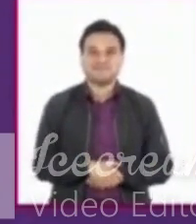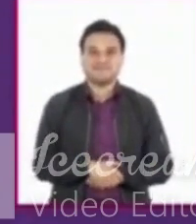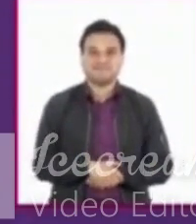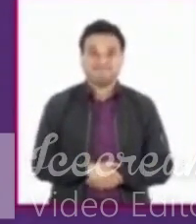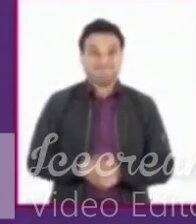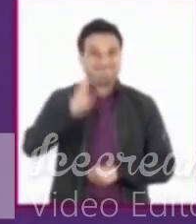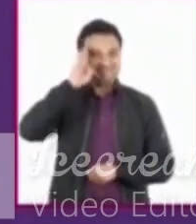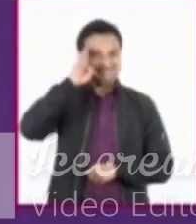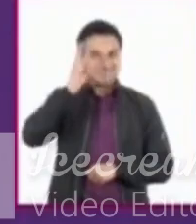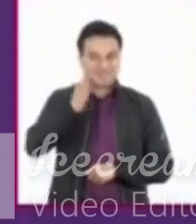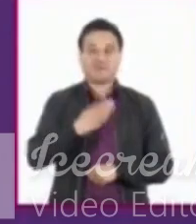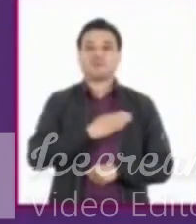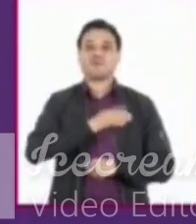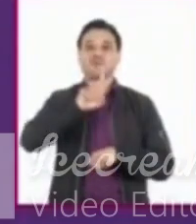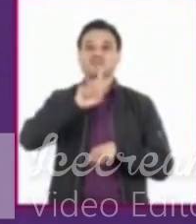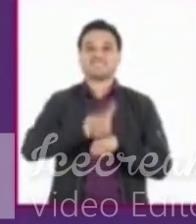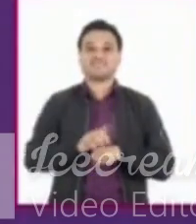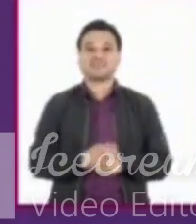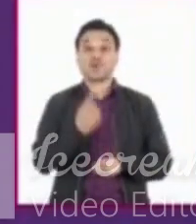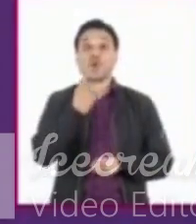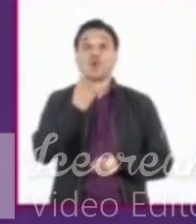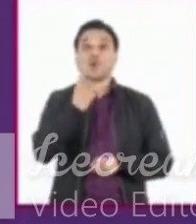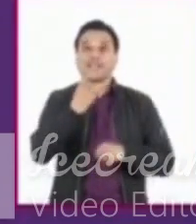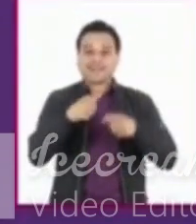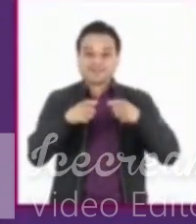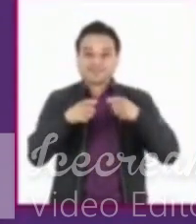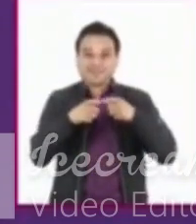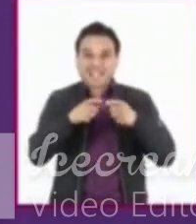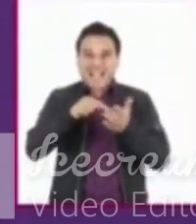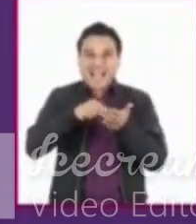Hola, buenos días. ¿Me das una oblea con cajeta, por favor?